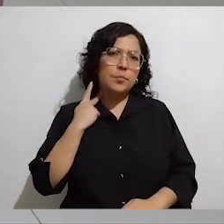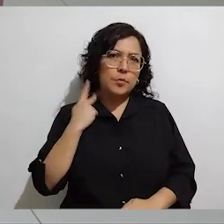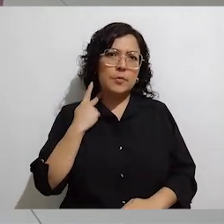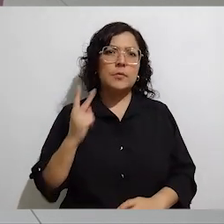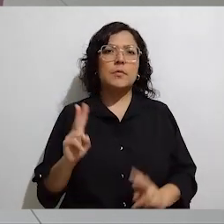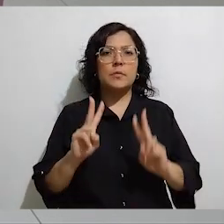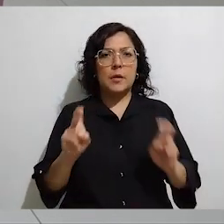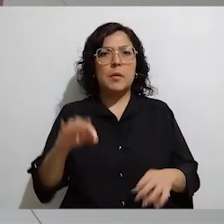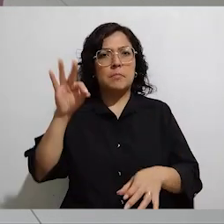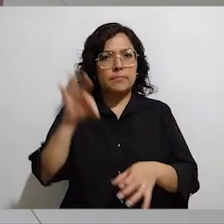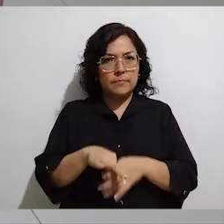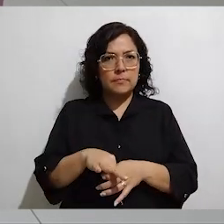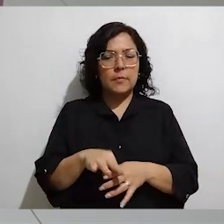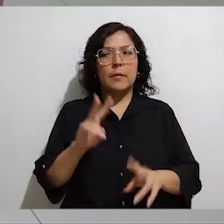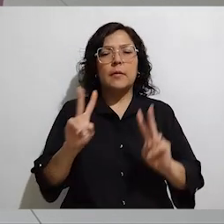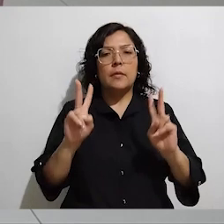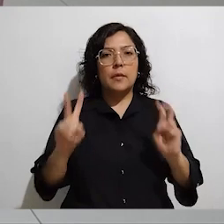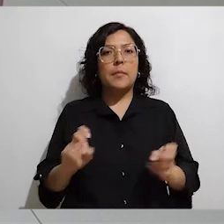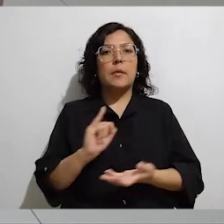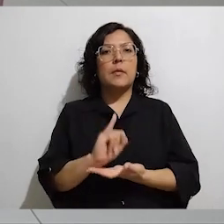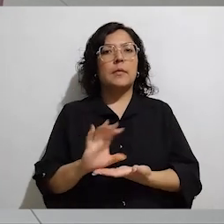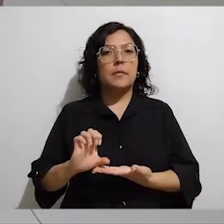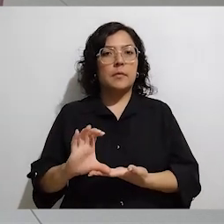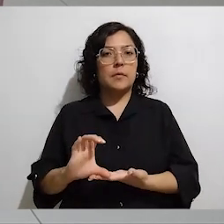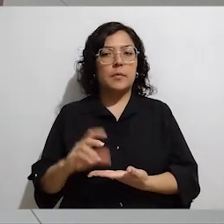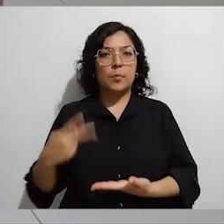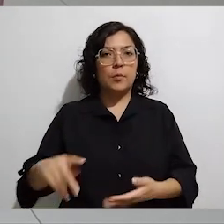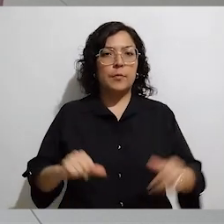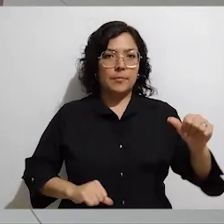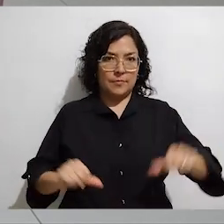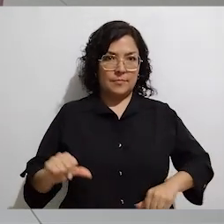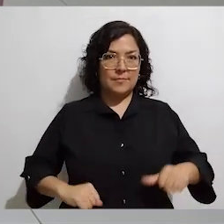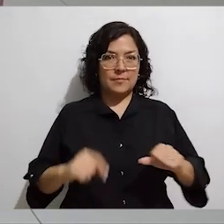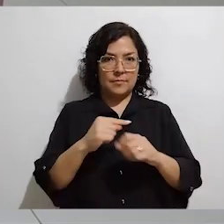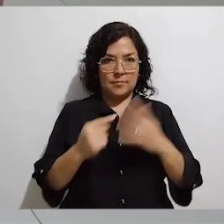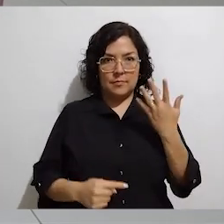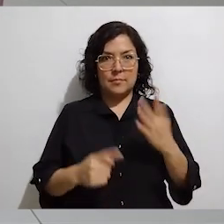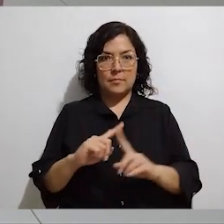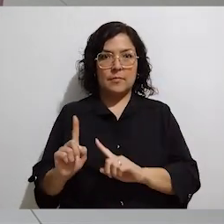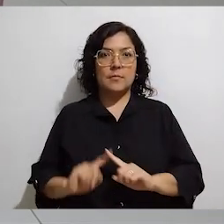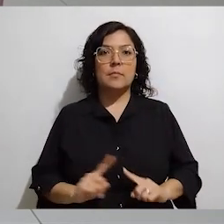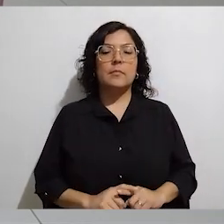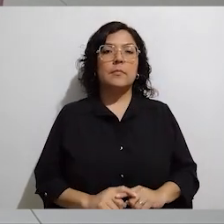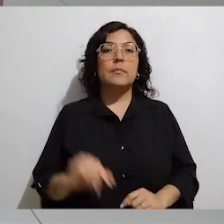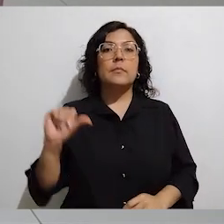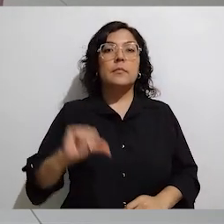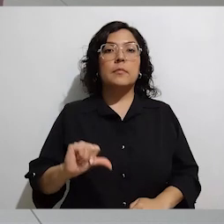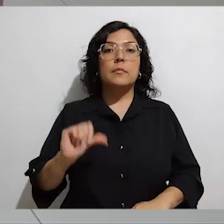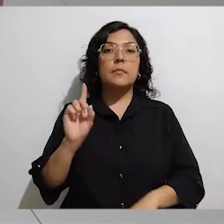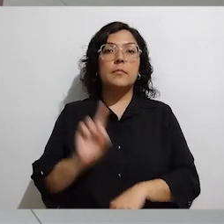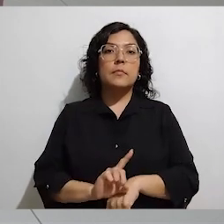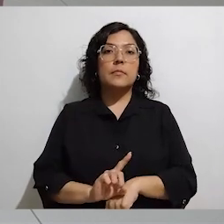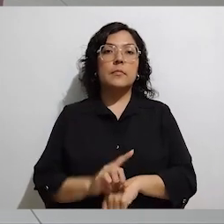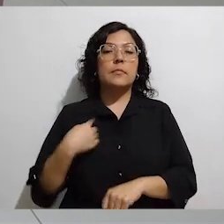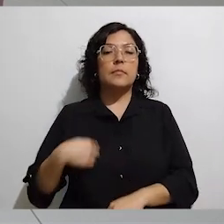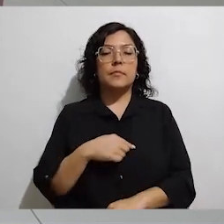las actividades que realiza el Instituto Electoral de Coahuila. Les platico que para este día tenemos un